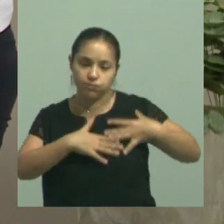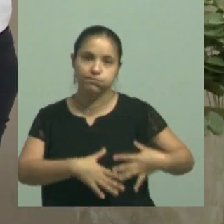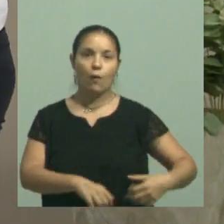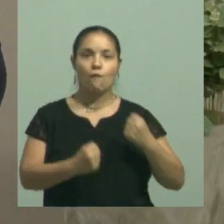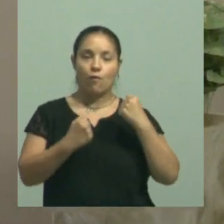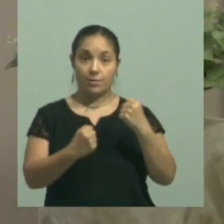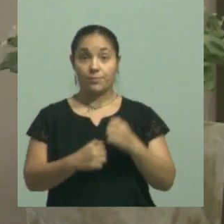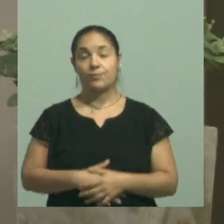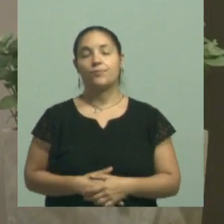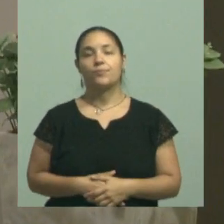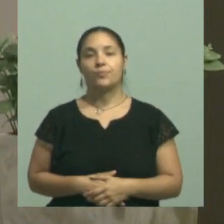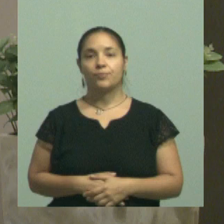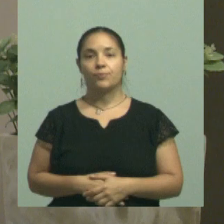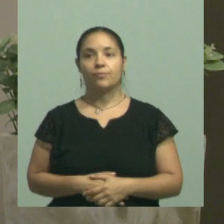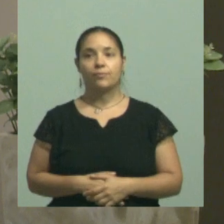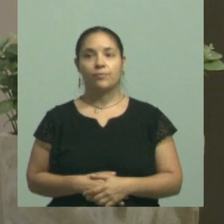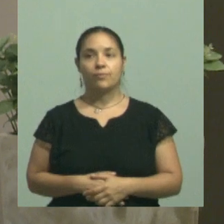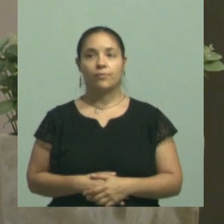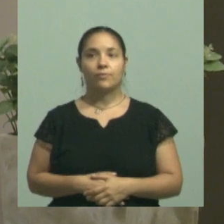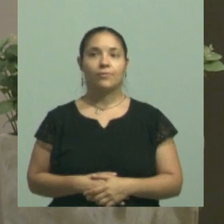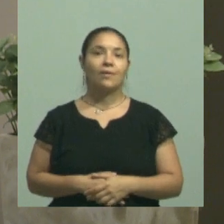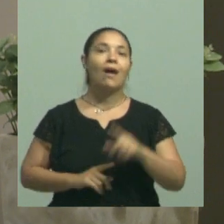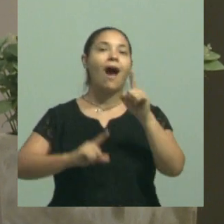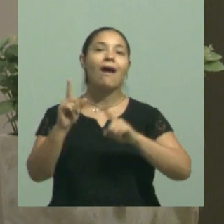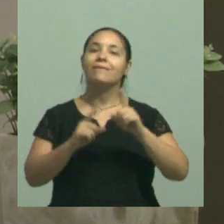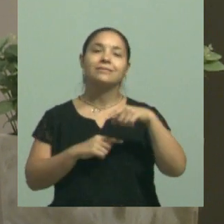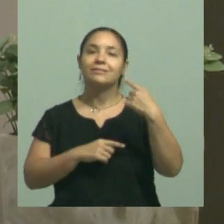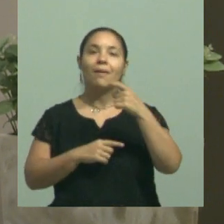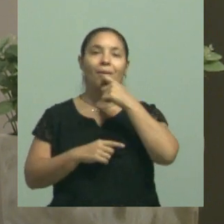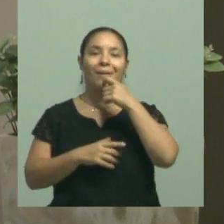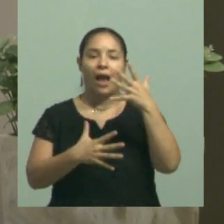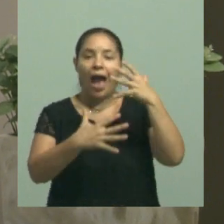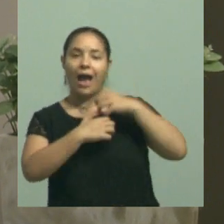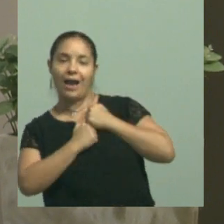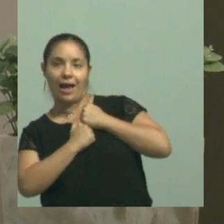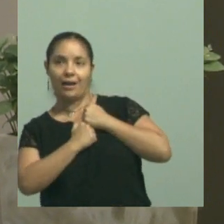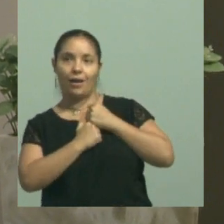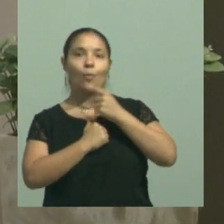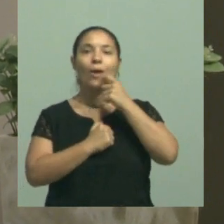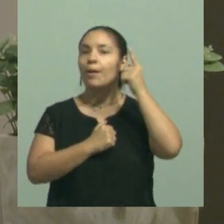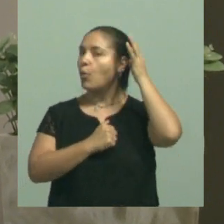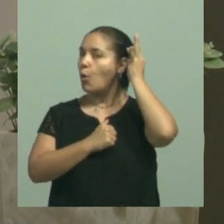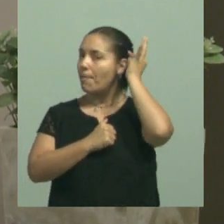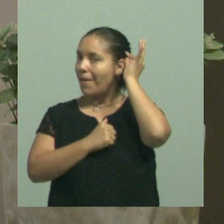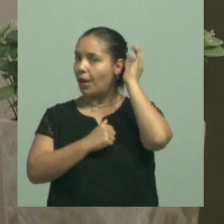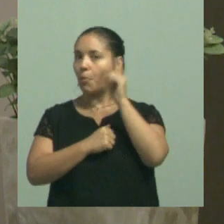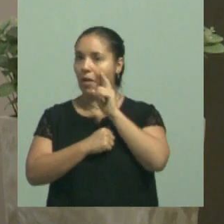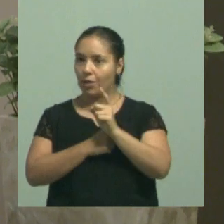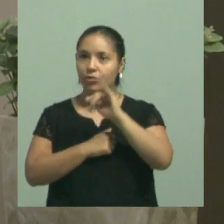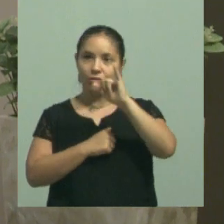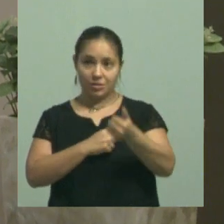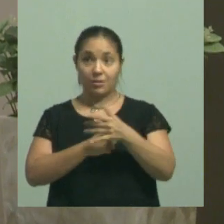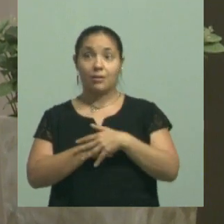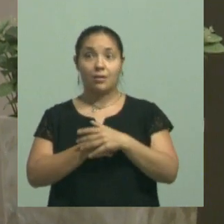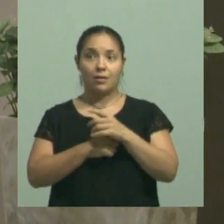tenemos. Hay situaciones donde te agarran. Es muy común que nos quieran agarrar. Exacto. El pelo es un riesgo para las mujeres, ¿no? Sí, mira.